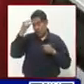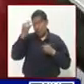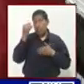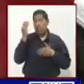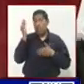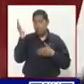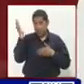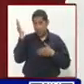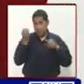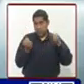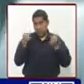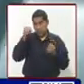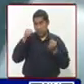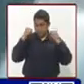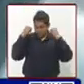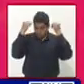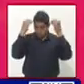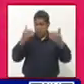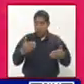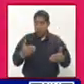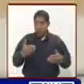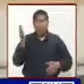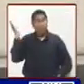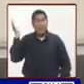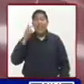justamente estos motorizados.